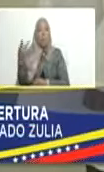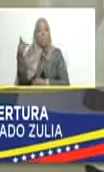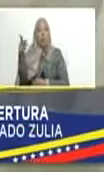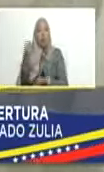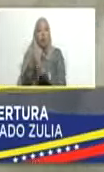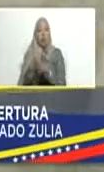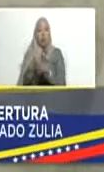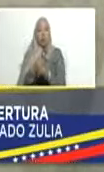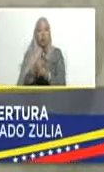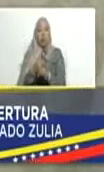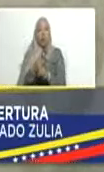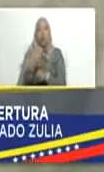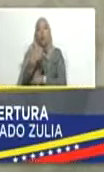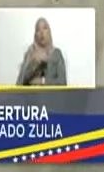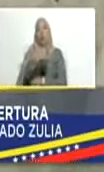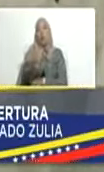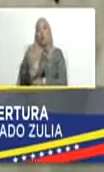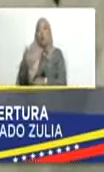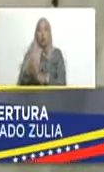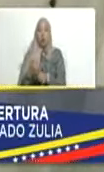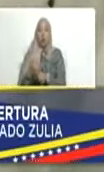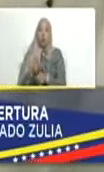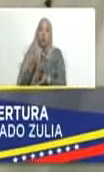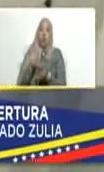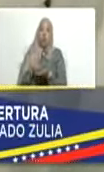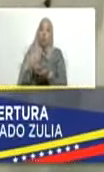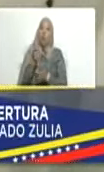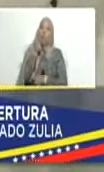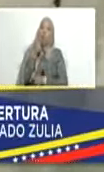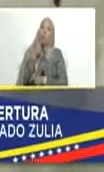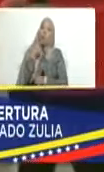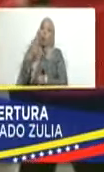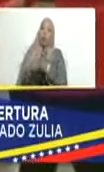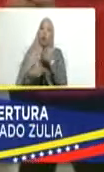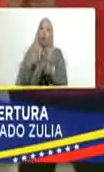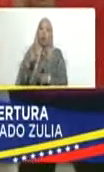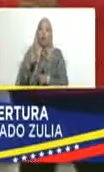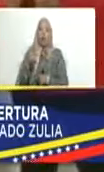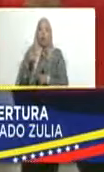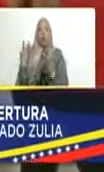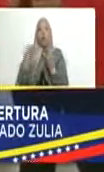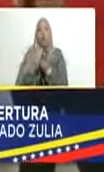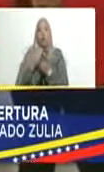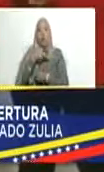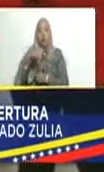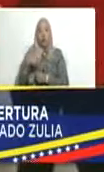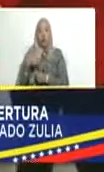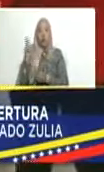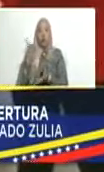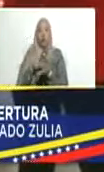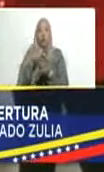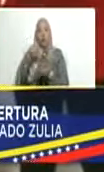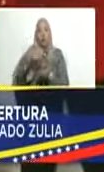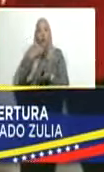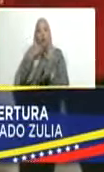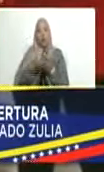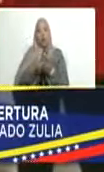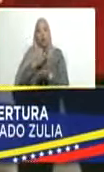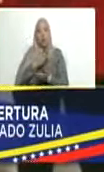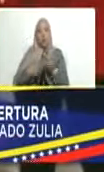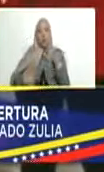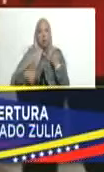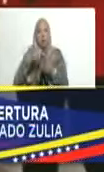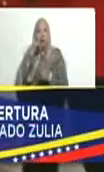de Ávila, el CAS de San Jacinto y San Jacinto, muy orgulloso por esta acogida que tenemos nosotros hoy. Gracias a usted,